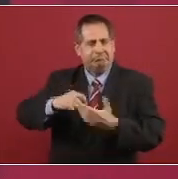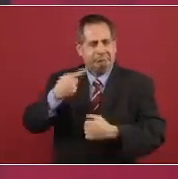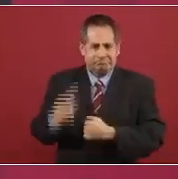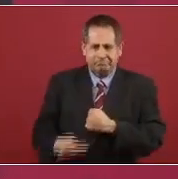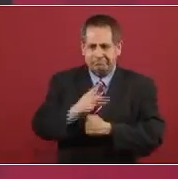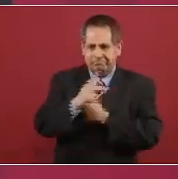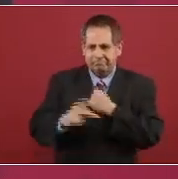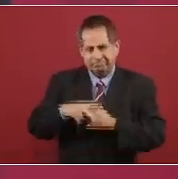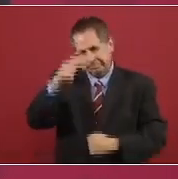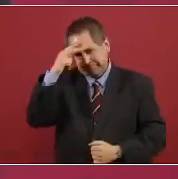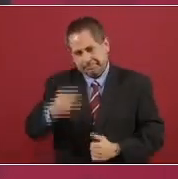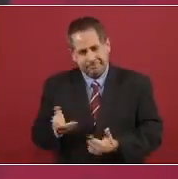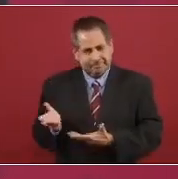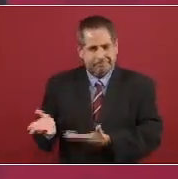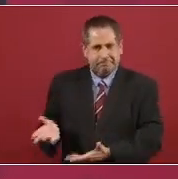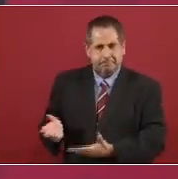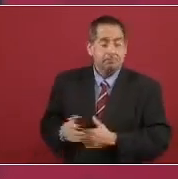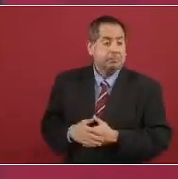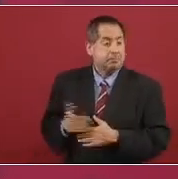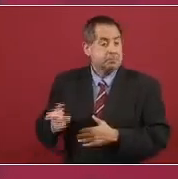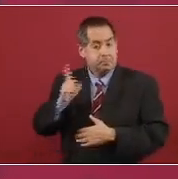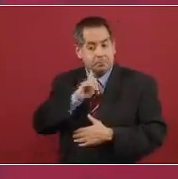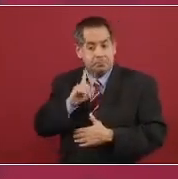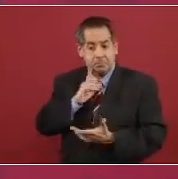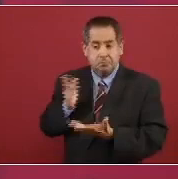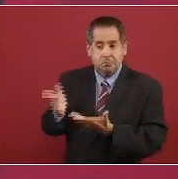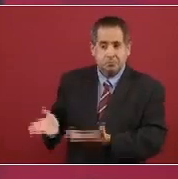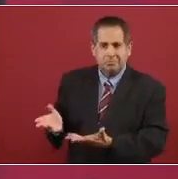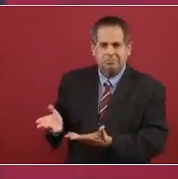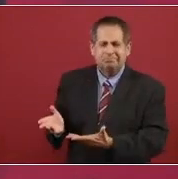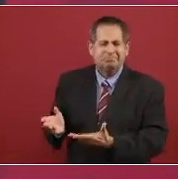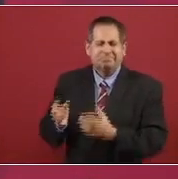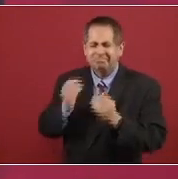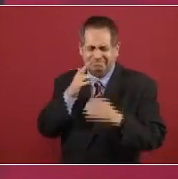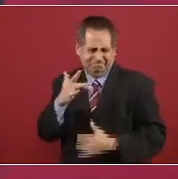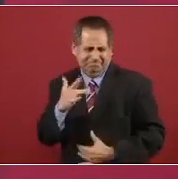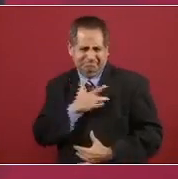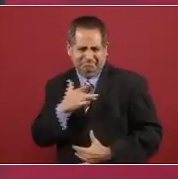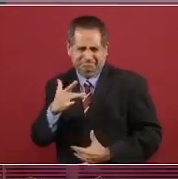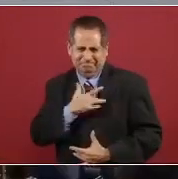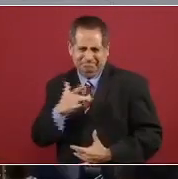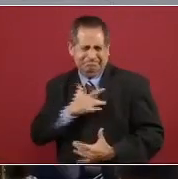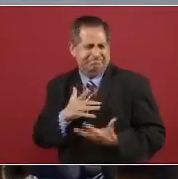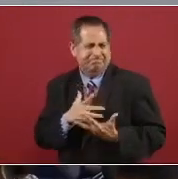país. Esta mujer que es puro corazón,